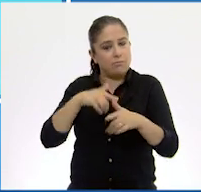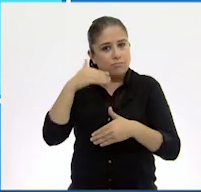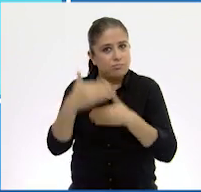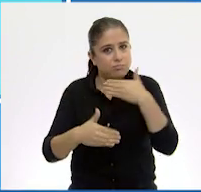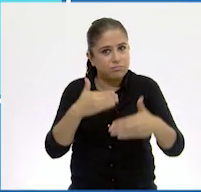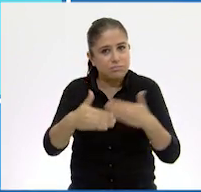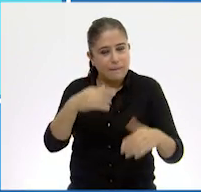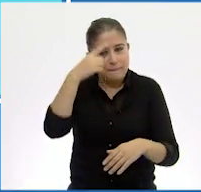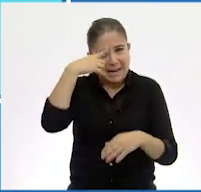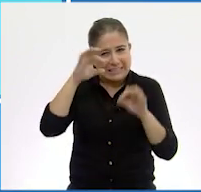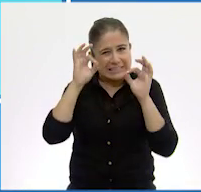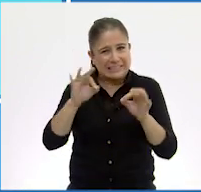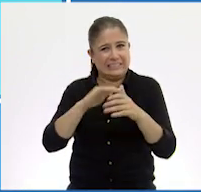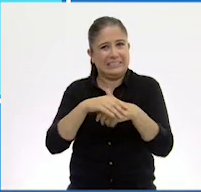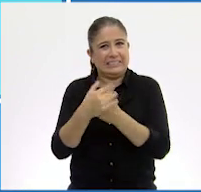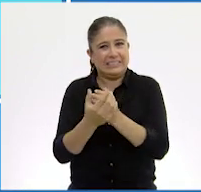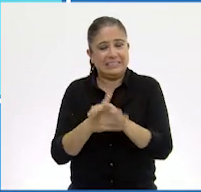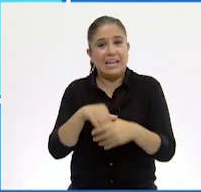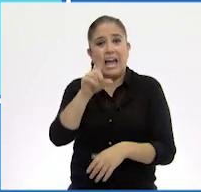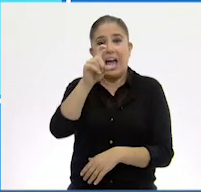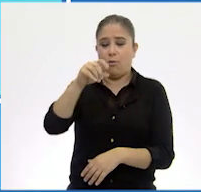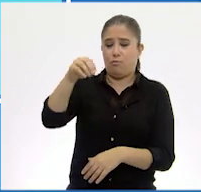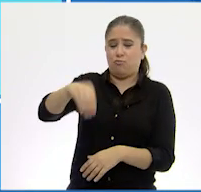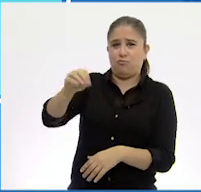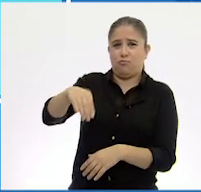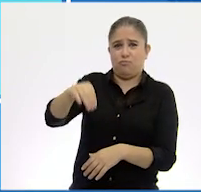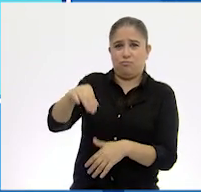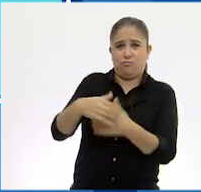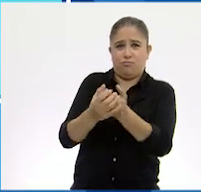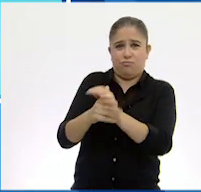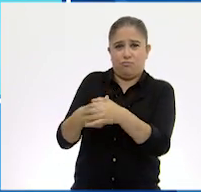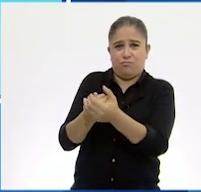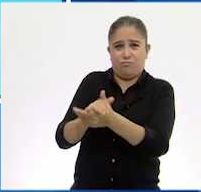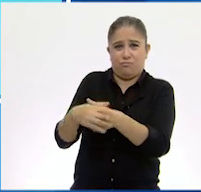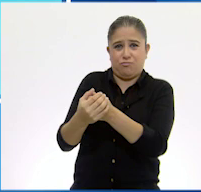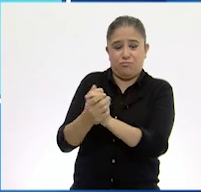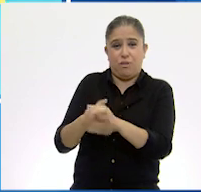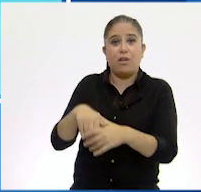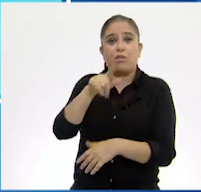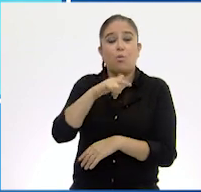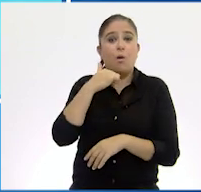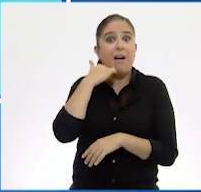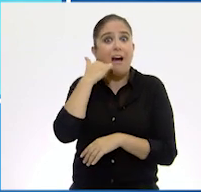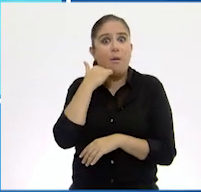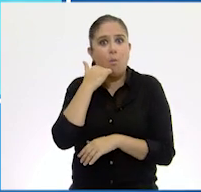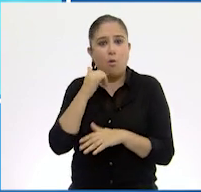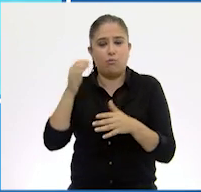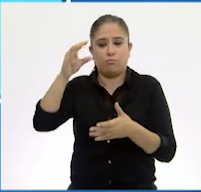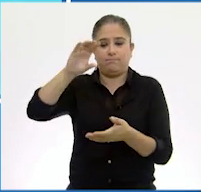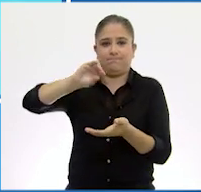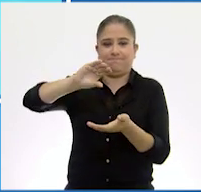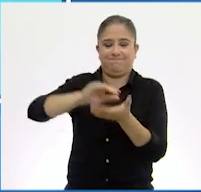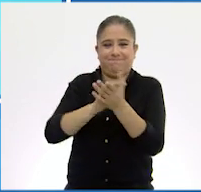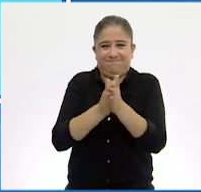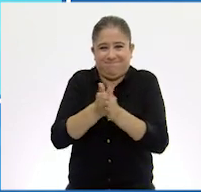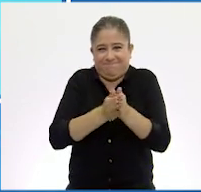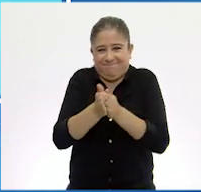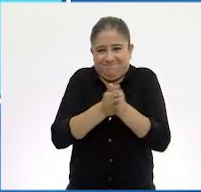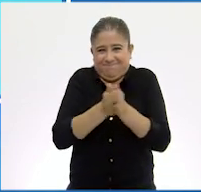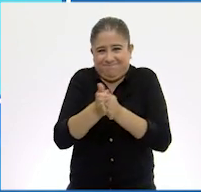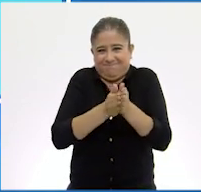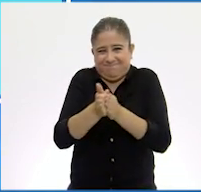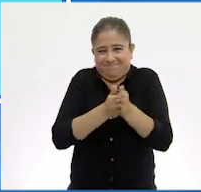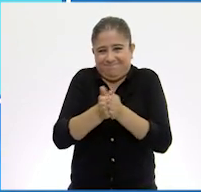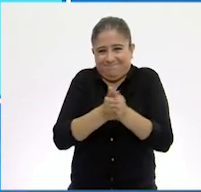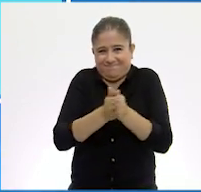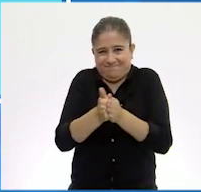hacerlo correctamente. Moja tus manos. Usa suficiente jabón. Frota tus palmas una